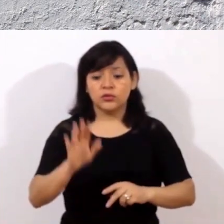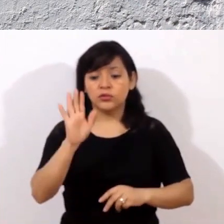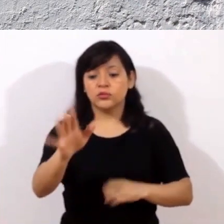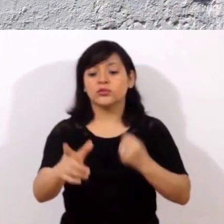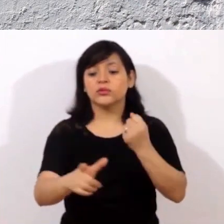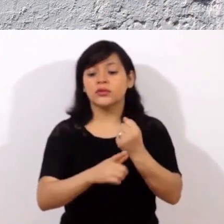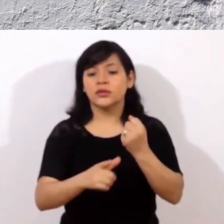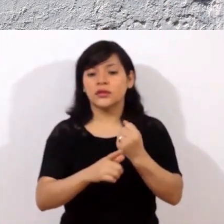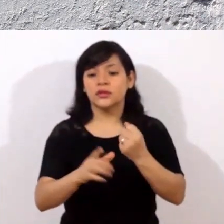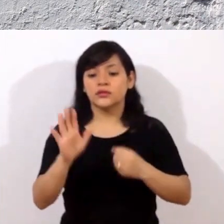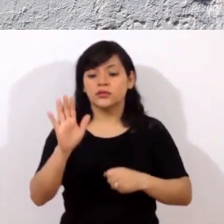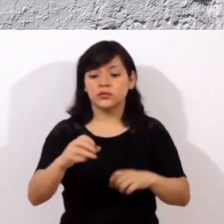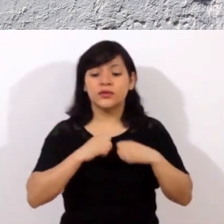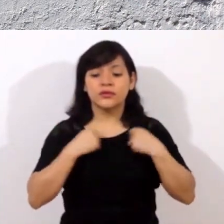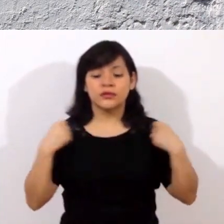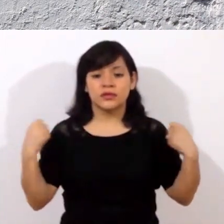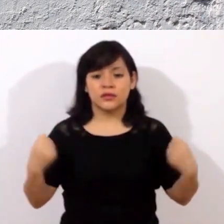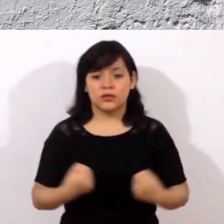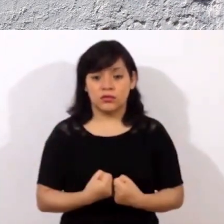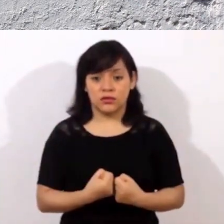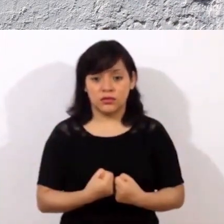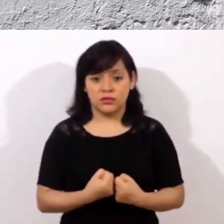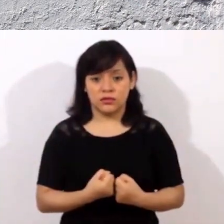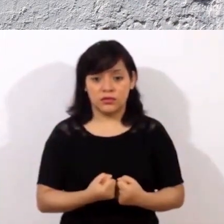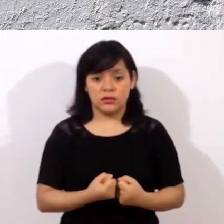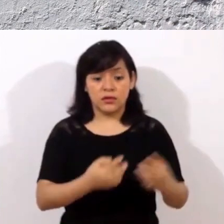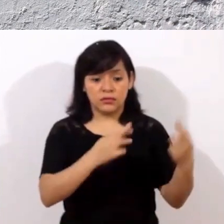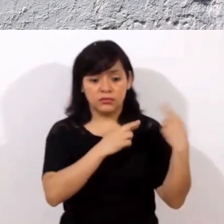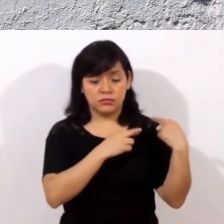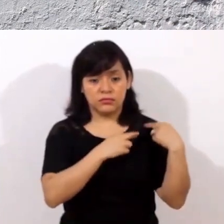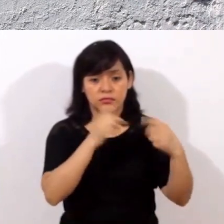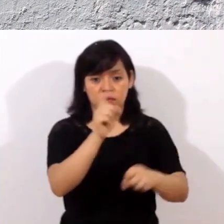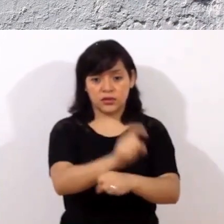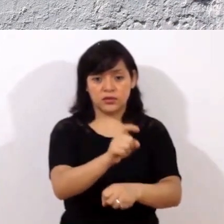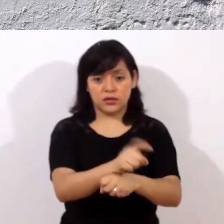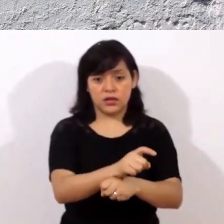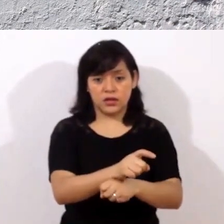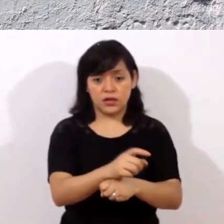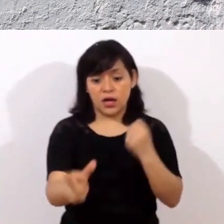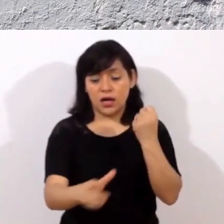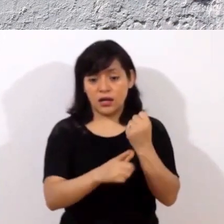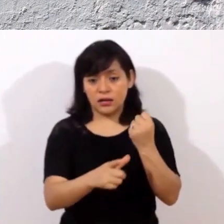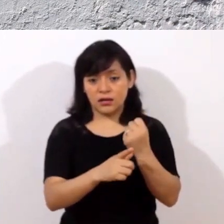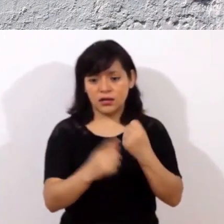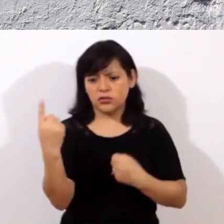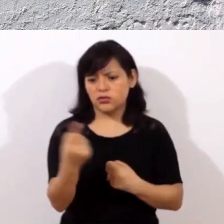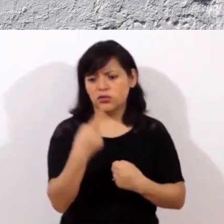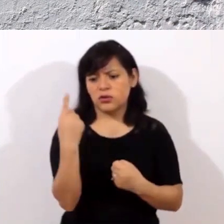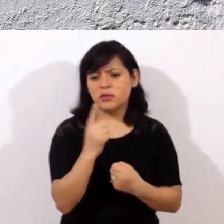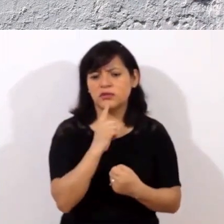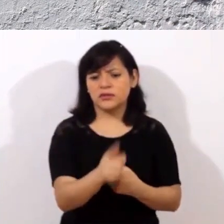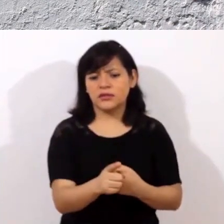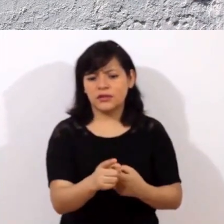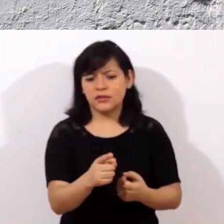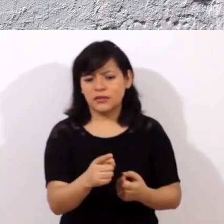líderes. Así como son sus líderes es el pueblo. Y los líderes muchas veces solo complacen a un